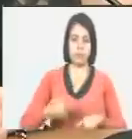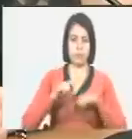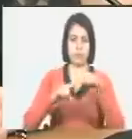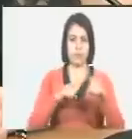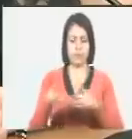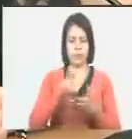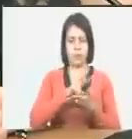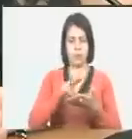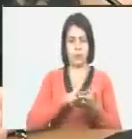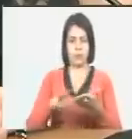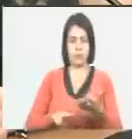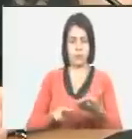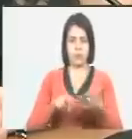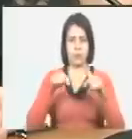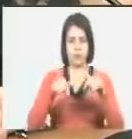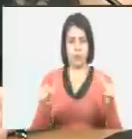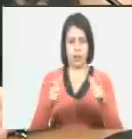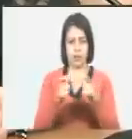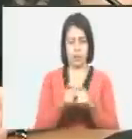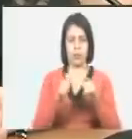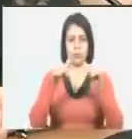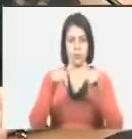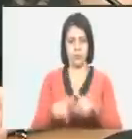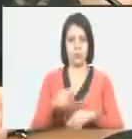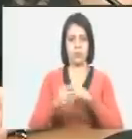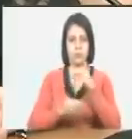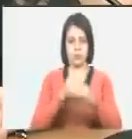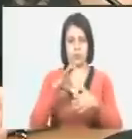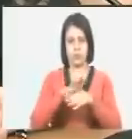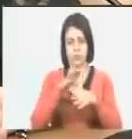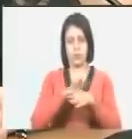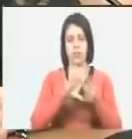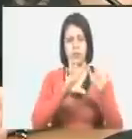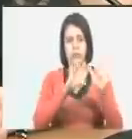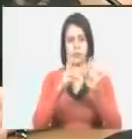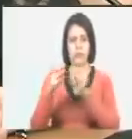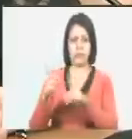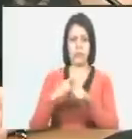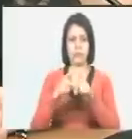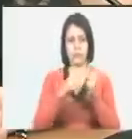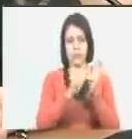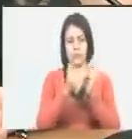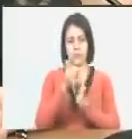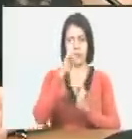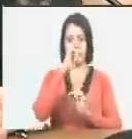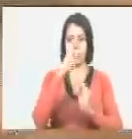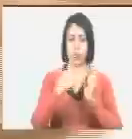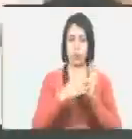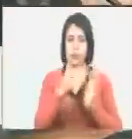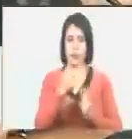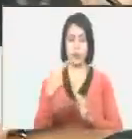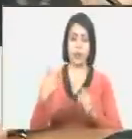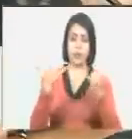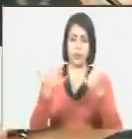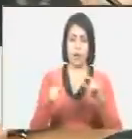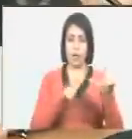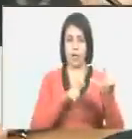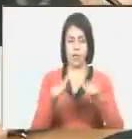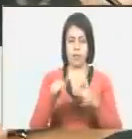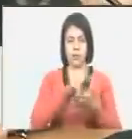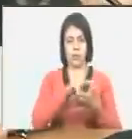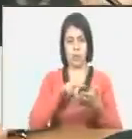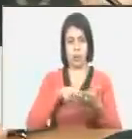dar lectura del acta de la sesión ordinaria del día martes 18 de abril de 2023. Una vez leída y